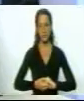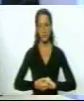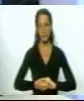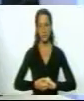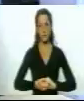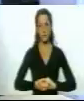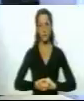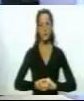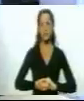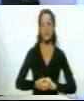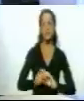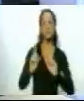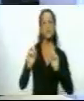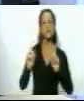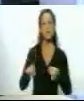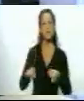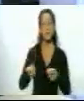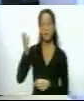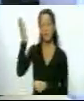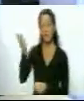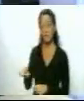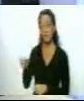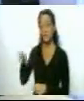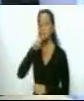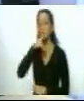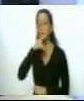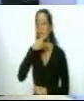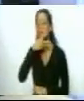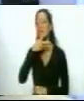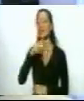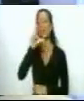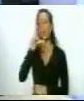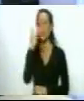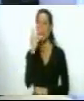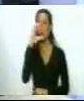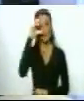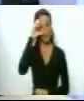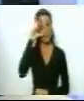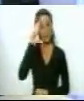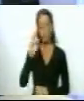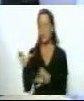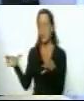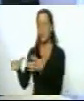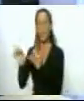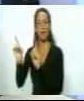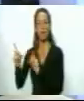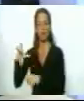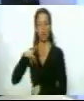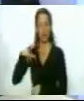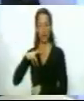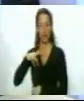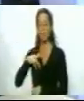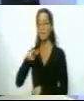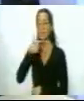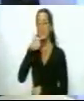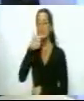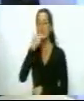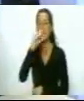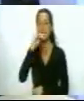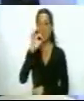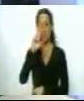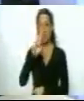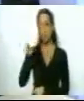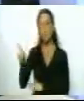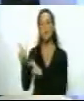Por su parte, Martín Lucero, desde SADOP también se refirió a las paritarias que se van a desarrollar este próximo 3